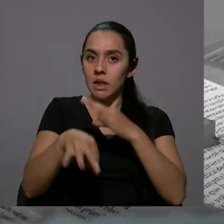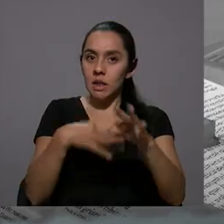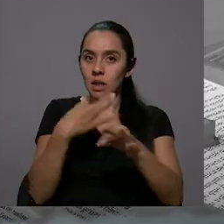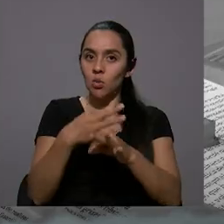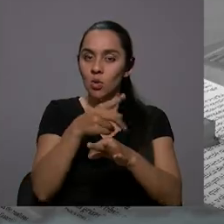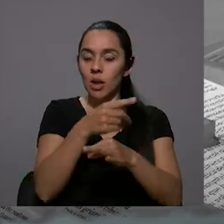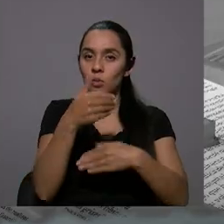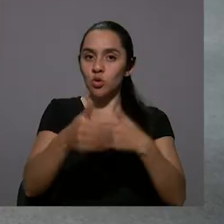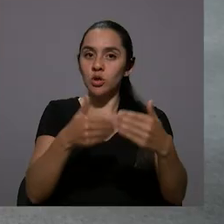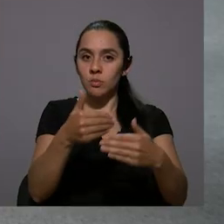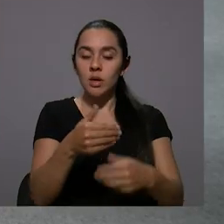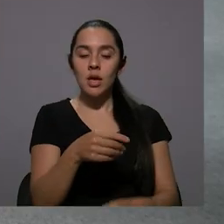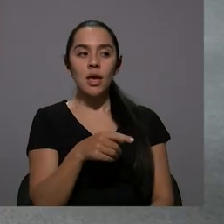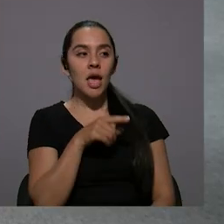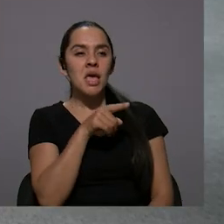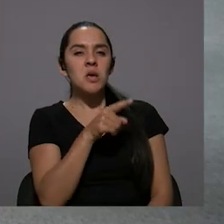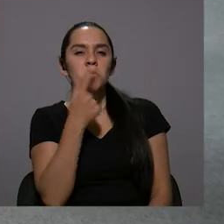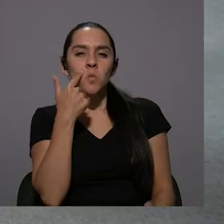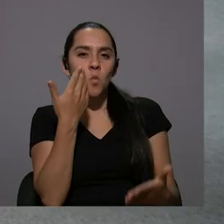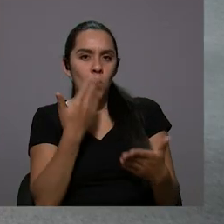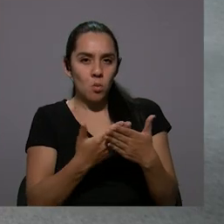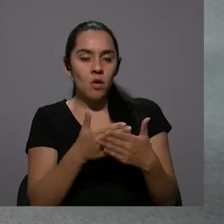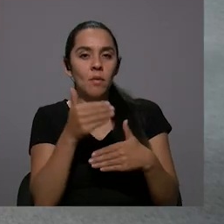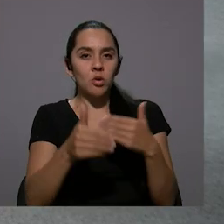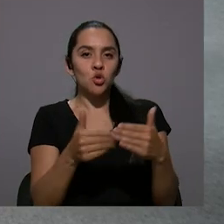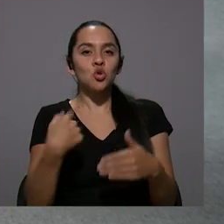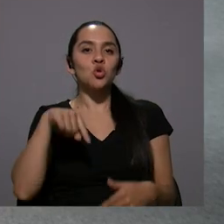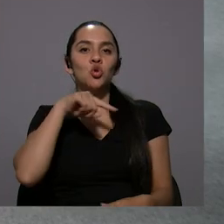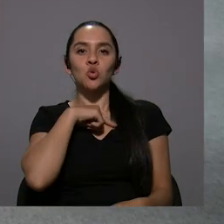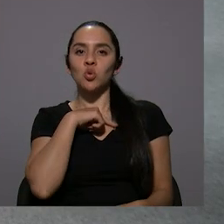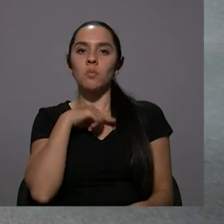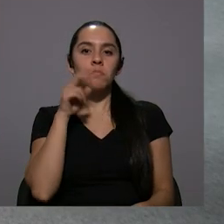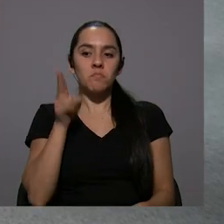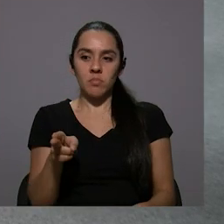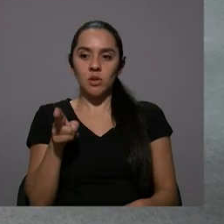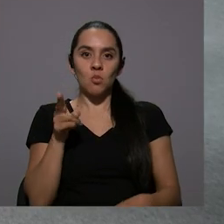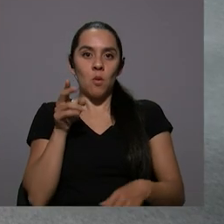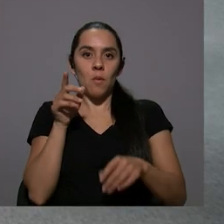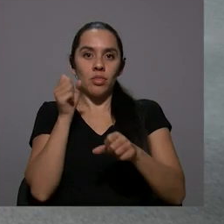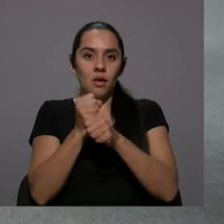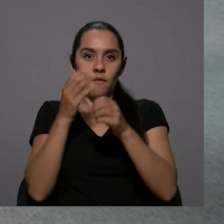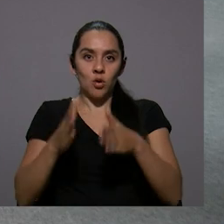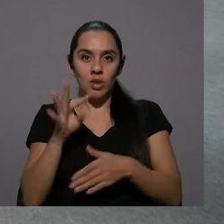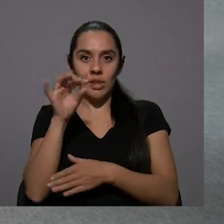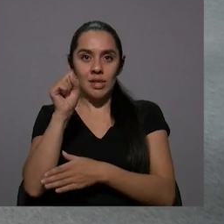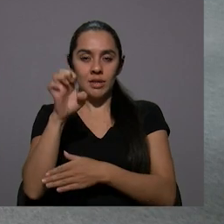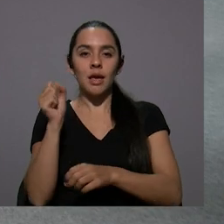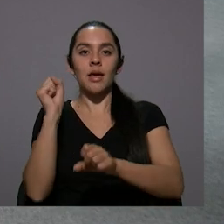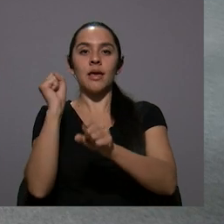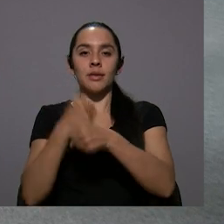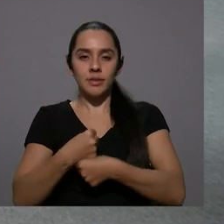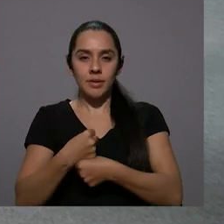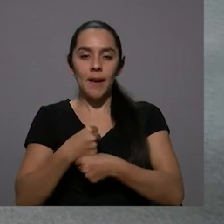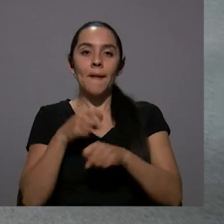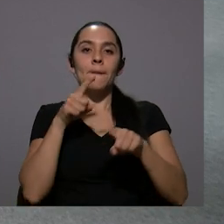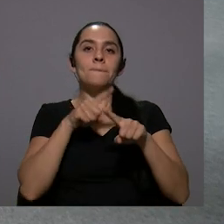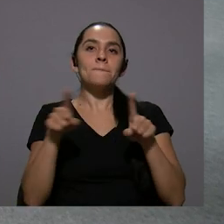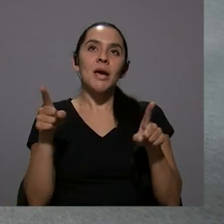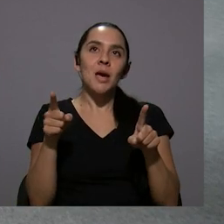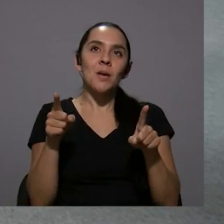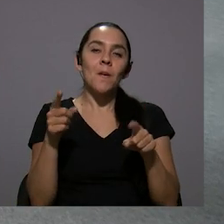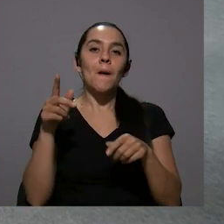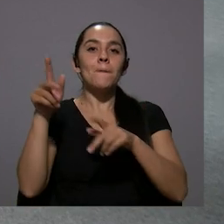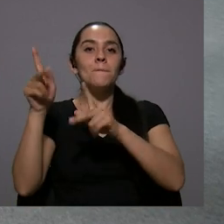procedimiento bueno como esta fue una prueba piloto verdad lo hicimos con nuestro mismo personal lo que pasa es que personas que ordinariamente